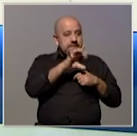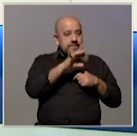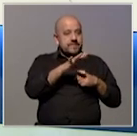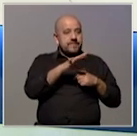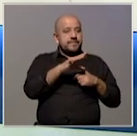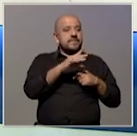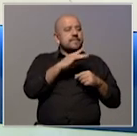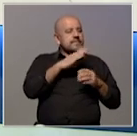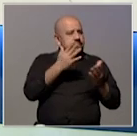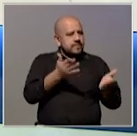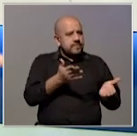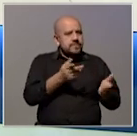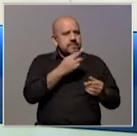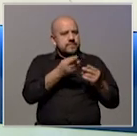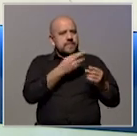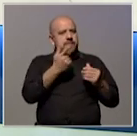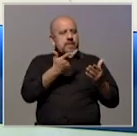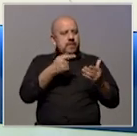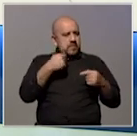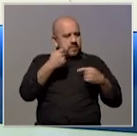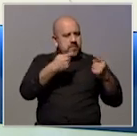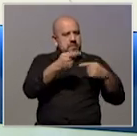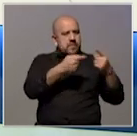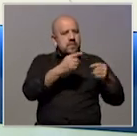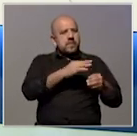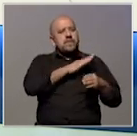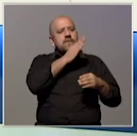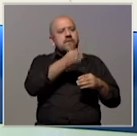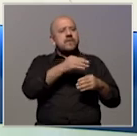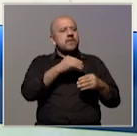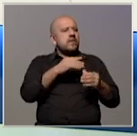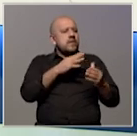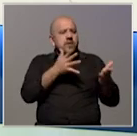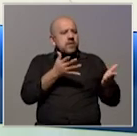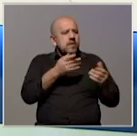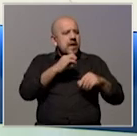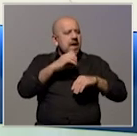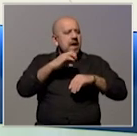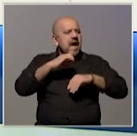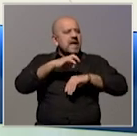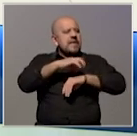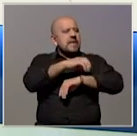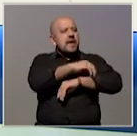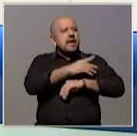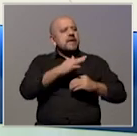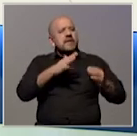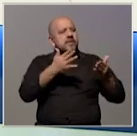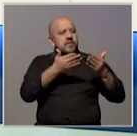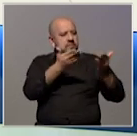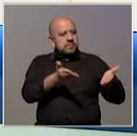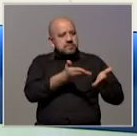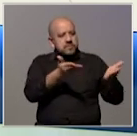electo llamó la atención que hayan con su trayectoria fuera a la junta departamental que le ha dado arana de la junta en estos casi cinco años